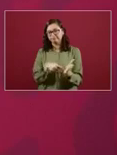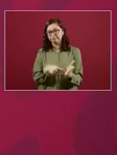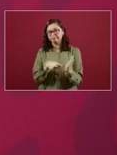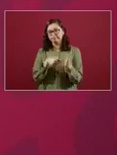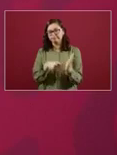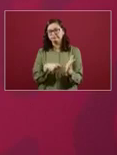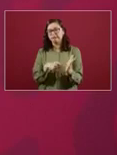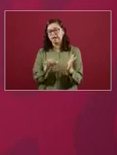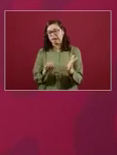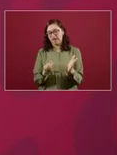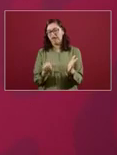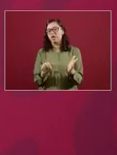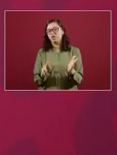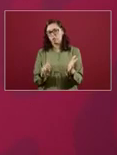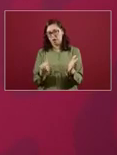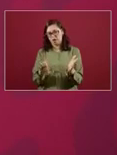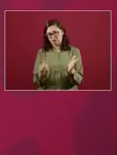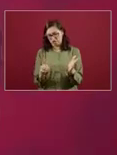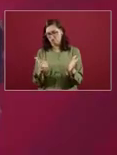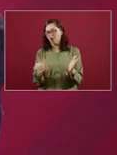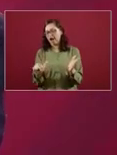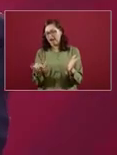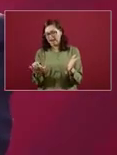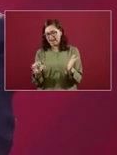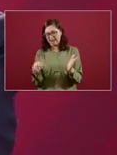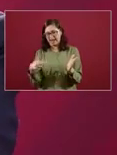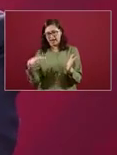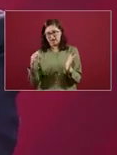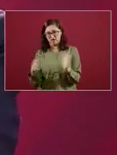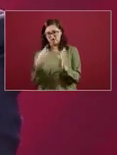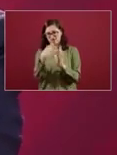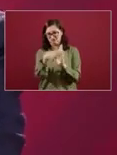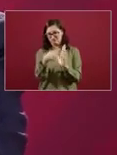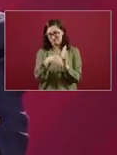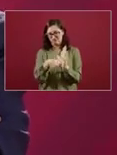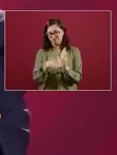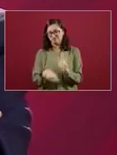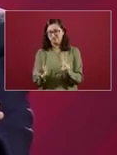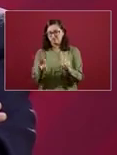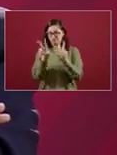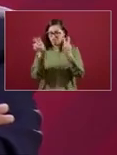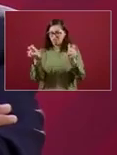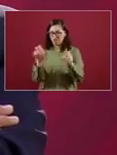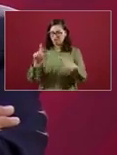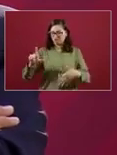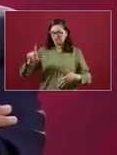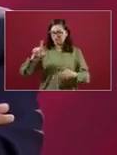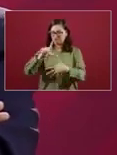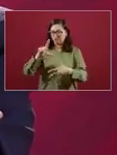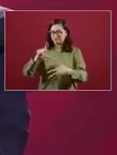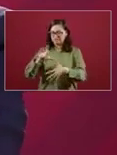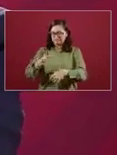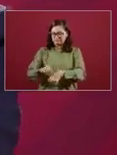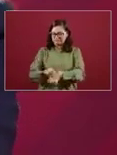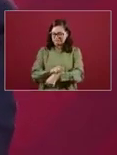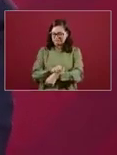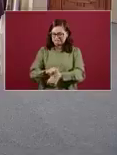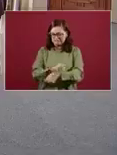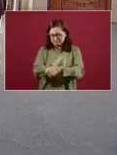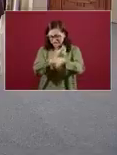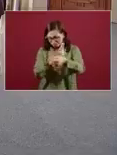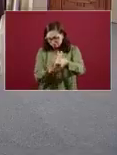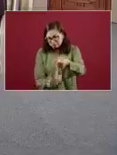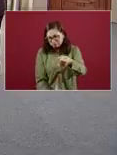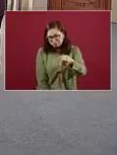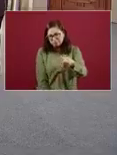Eduardo Galeano, que escribió Las venas abiertas de América Latina. Es un libro